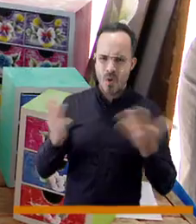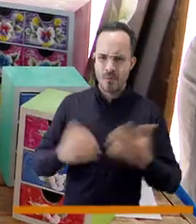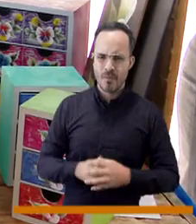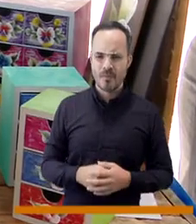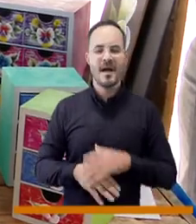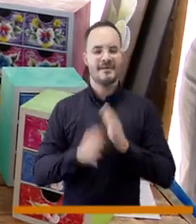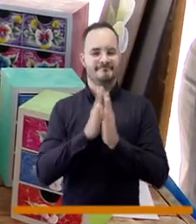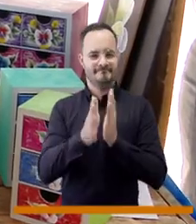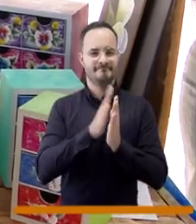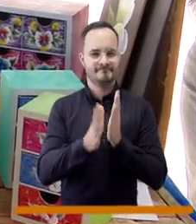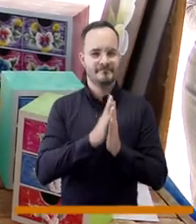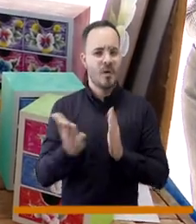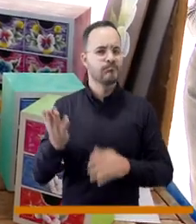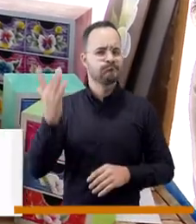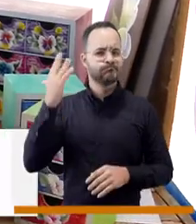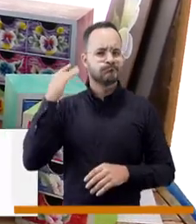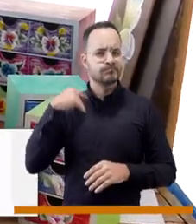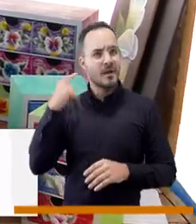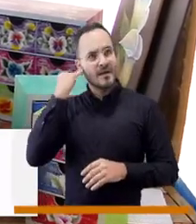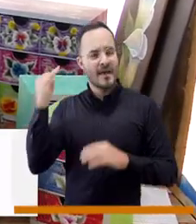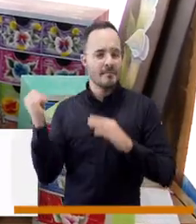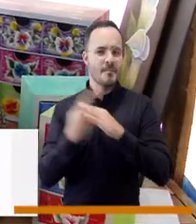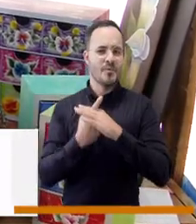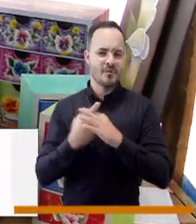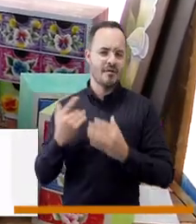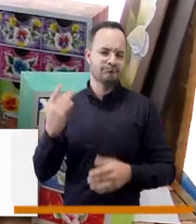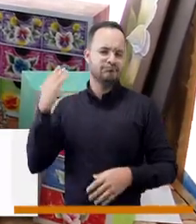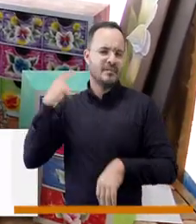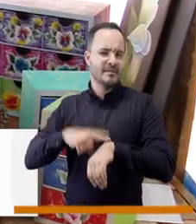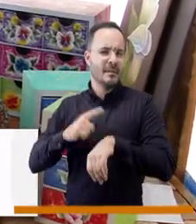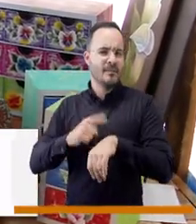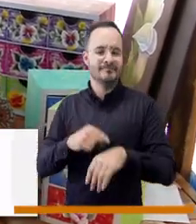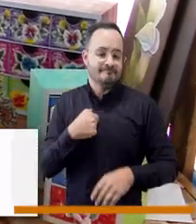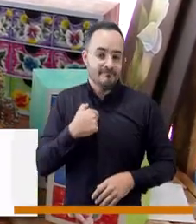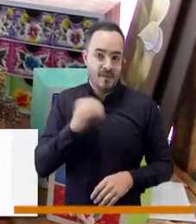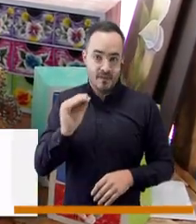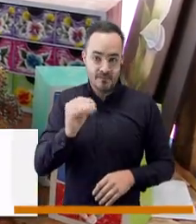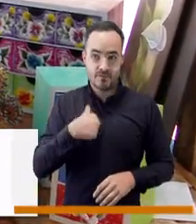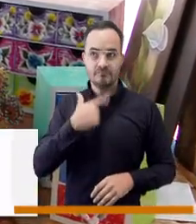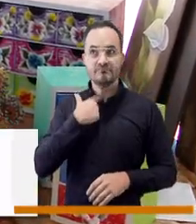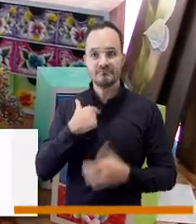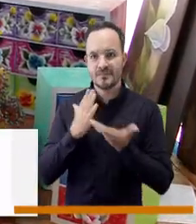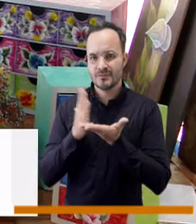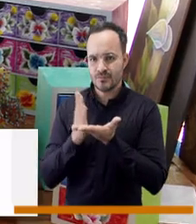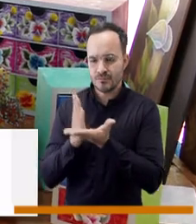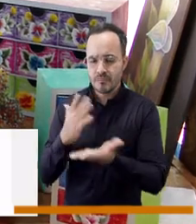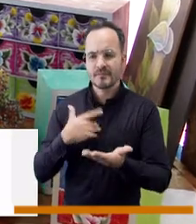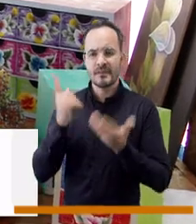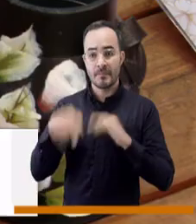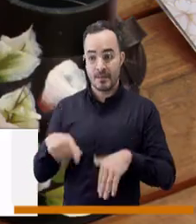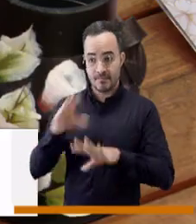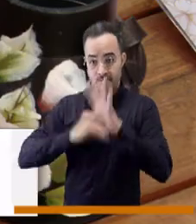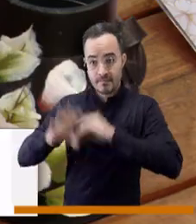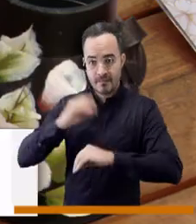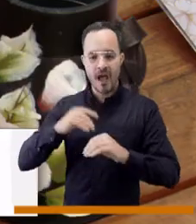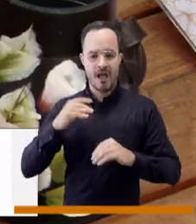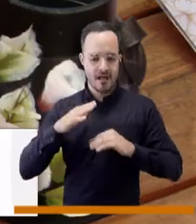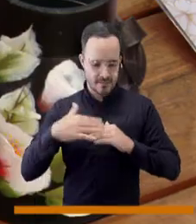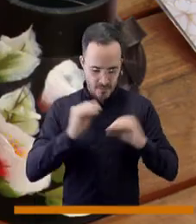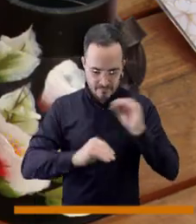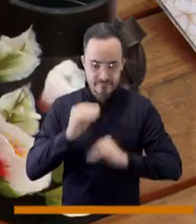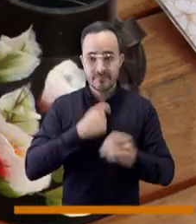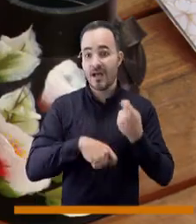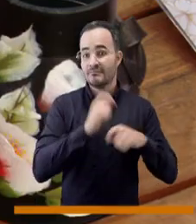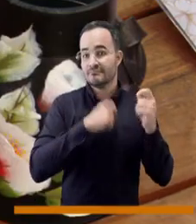emprendimiento empezó desde hace años porque a mí me encanta estudiar y hacer mis cosas para vender. Yo trabajo